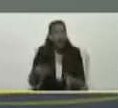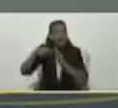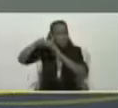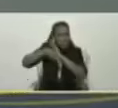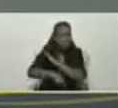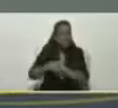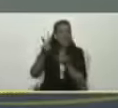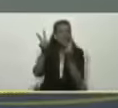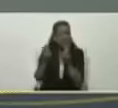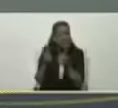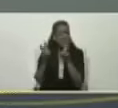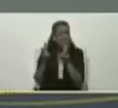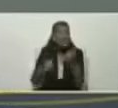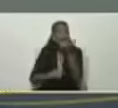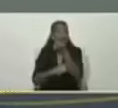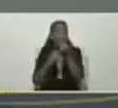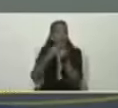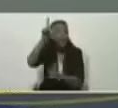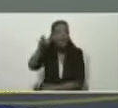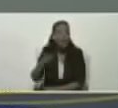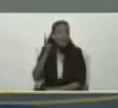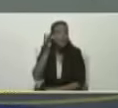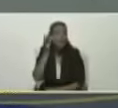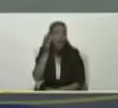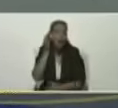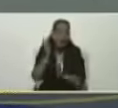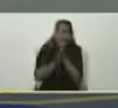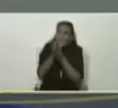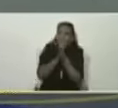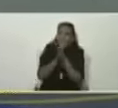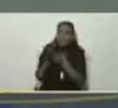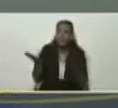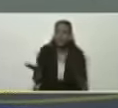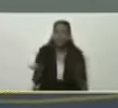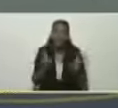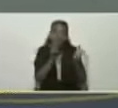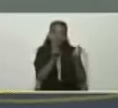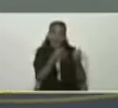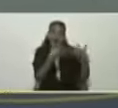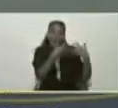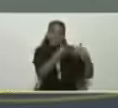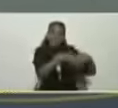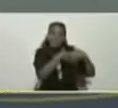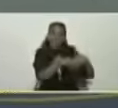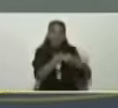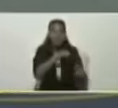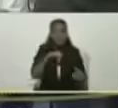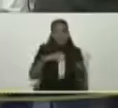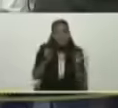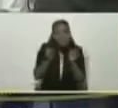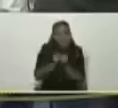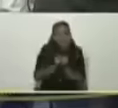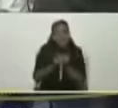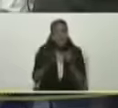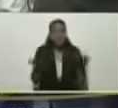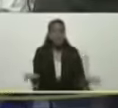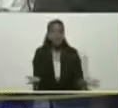profundidad, a apoyar a las emprendedoras, a las nuevas emprendedoras, a